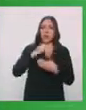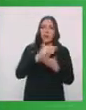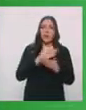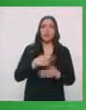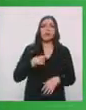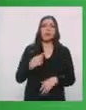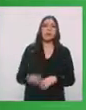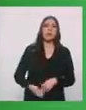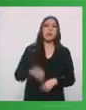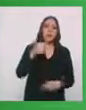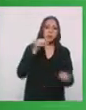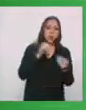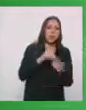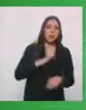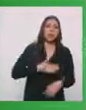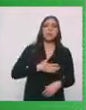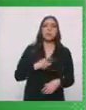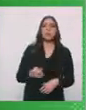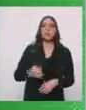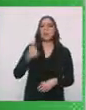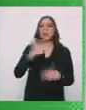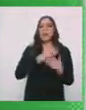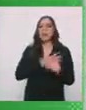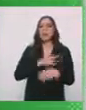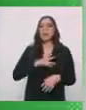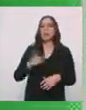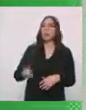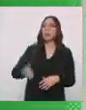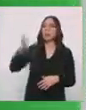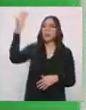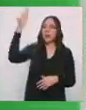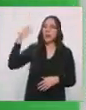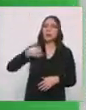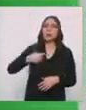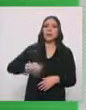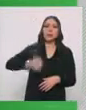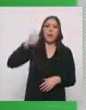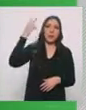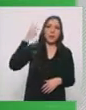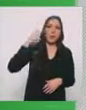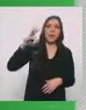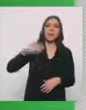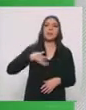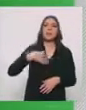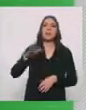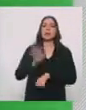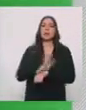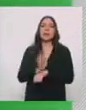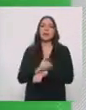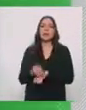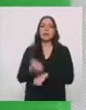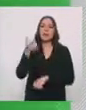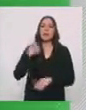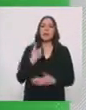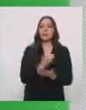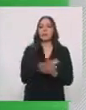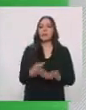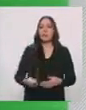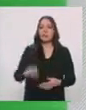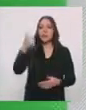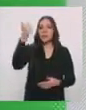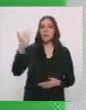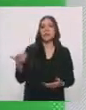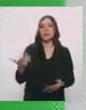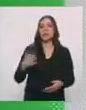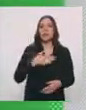primer beso, mi primer amor, mis primeros taquitos al pastor, mi primer viaje, mi primer cine, mi primer sueldo, mi